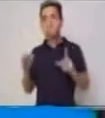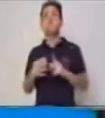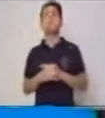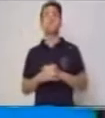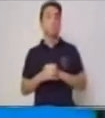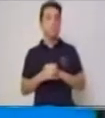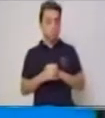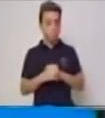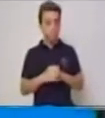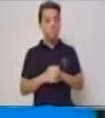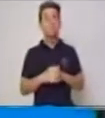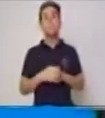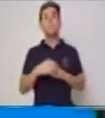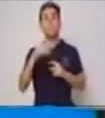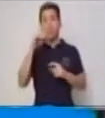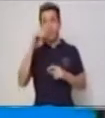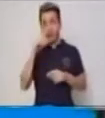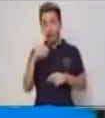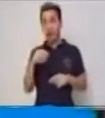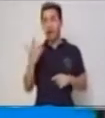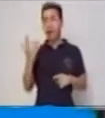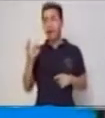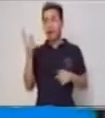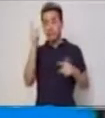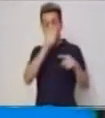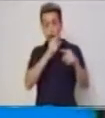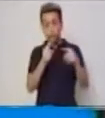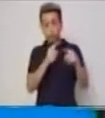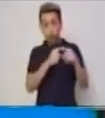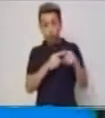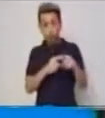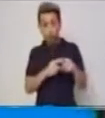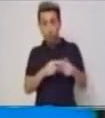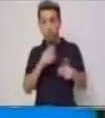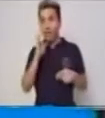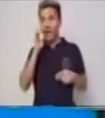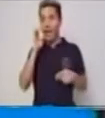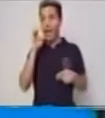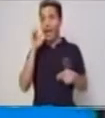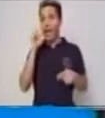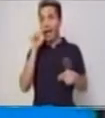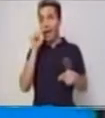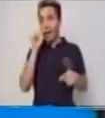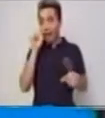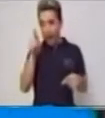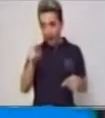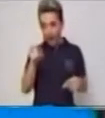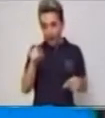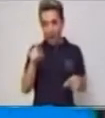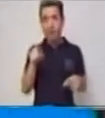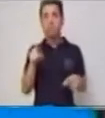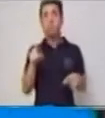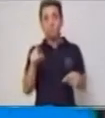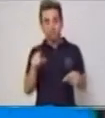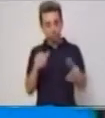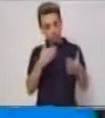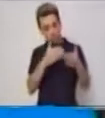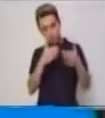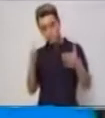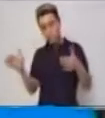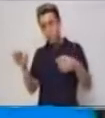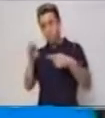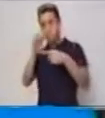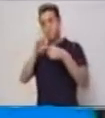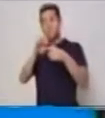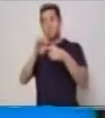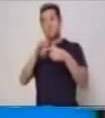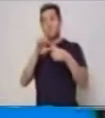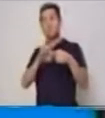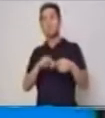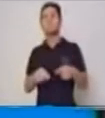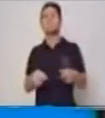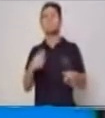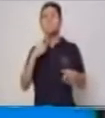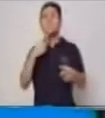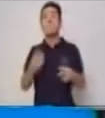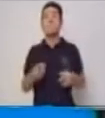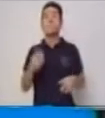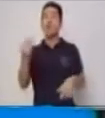qué digo de él? Va a ser mi predicado. Digo que come mucho cuando